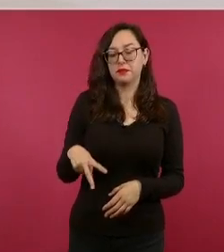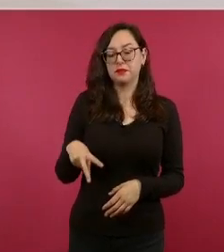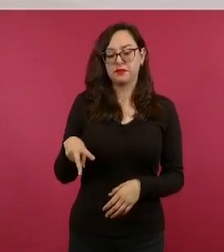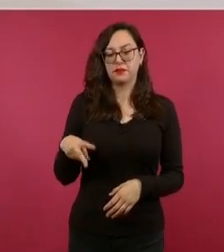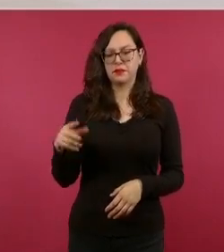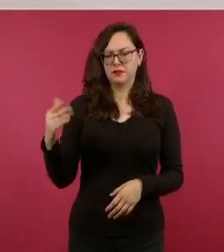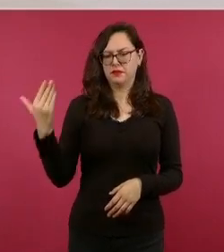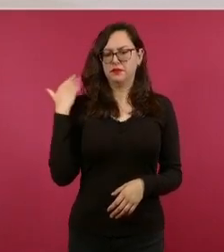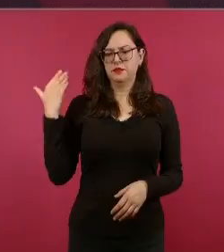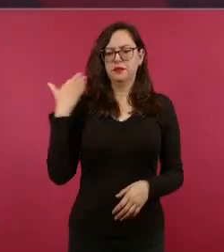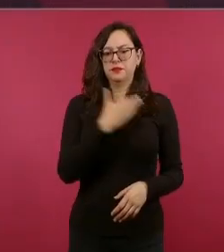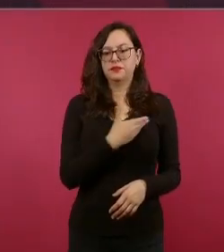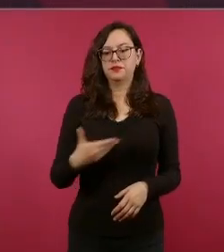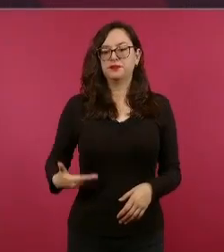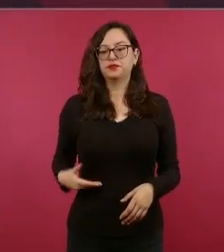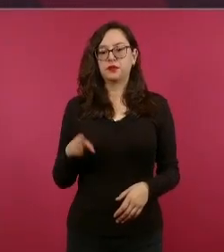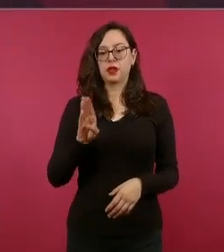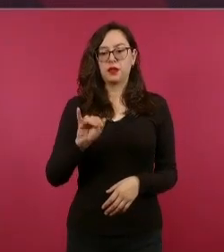Biden.